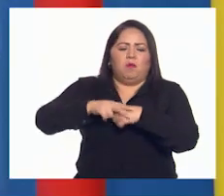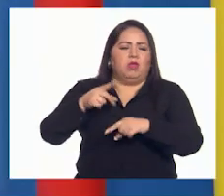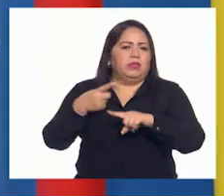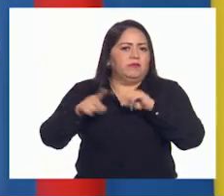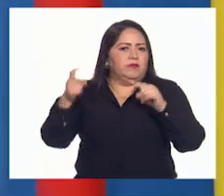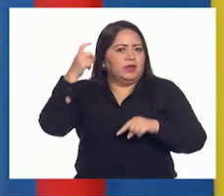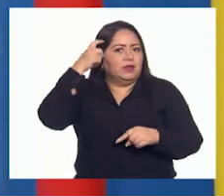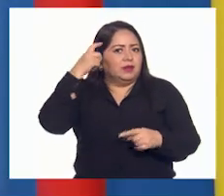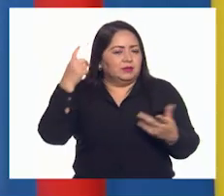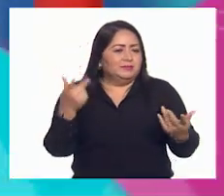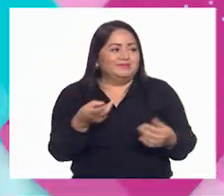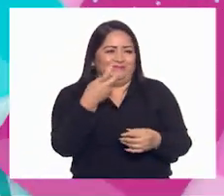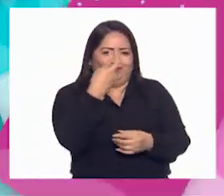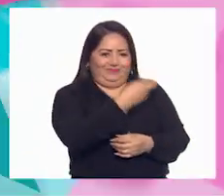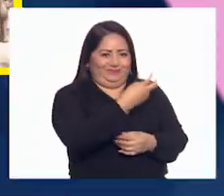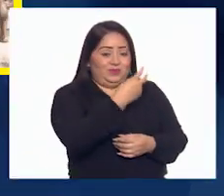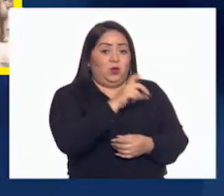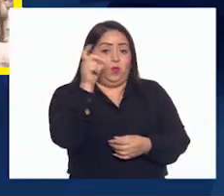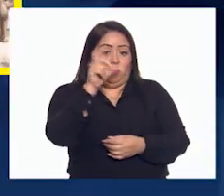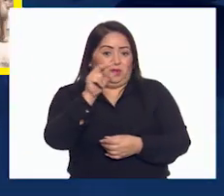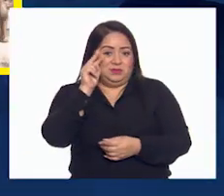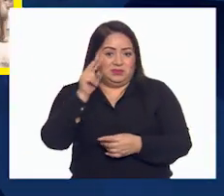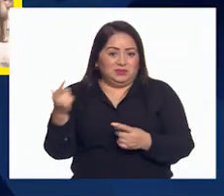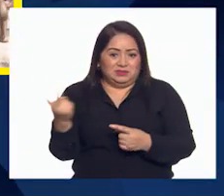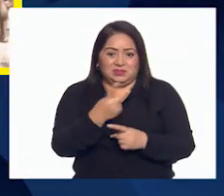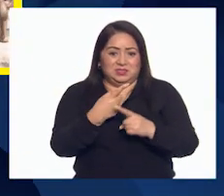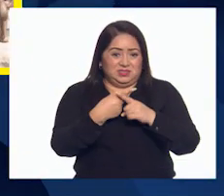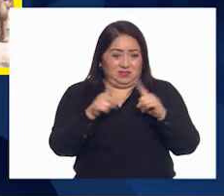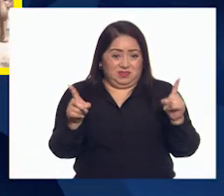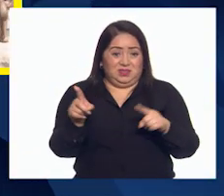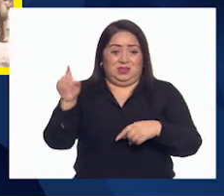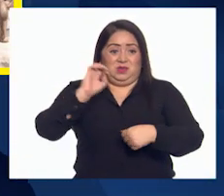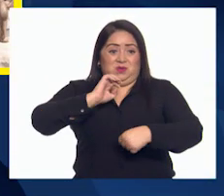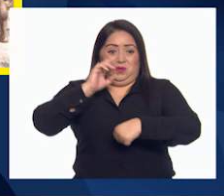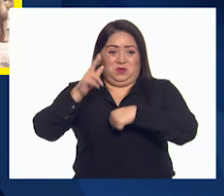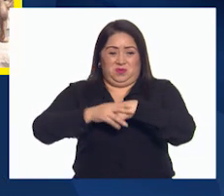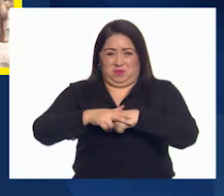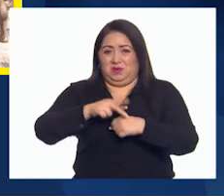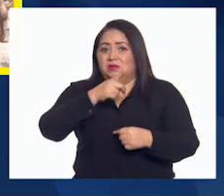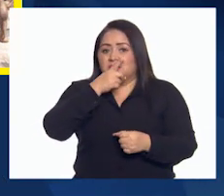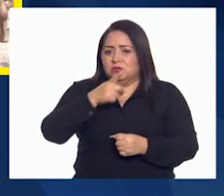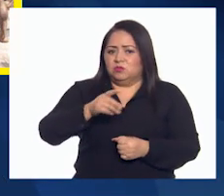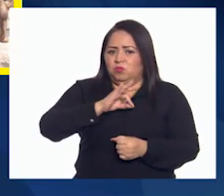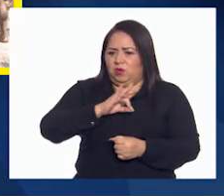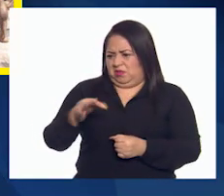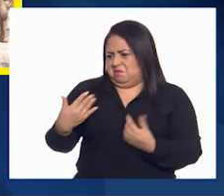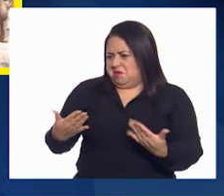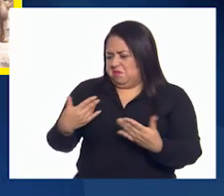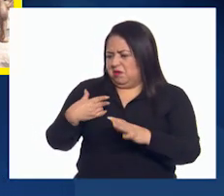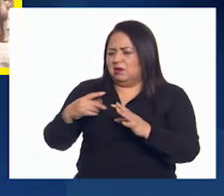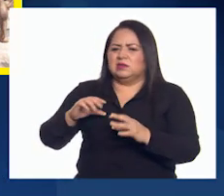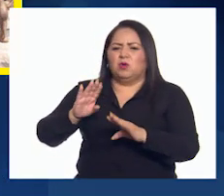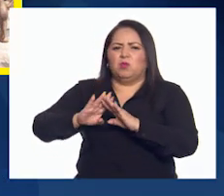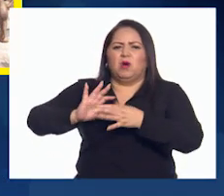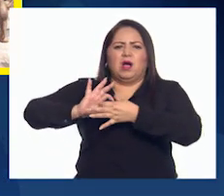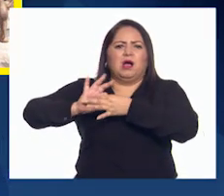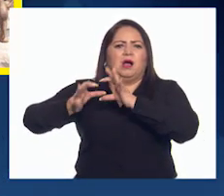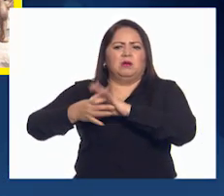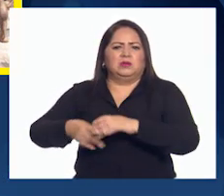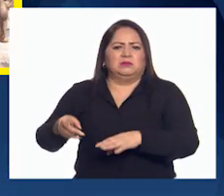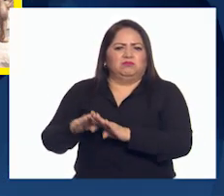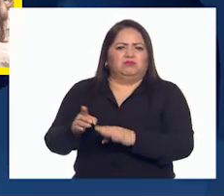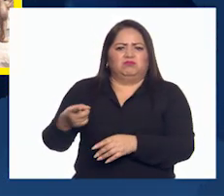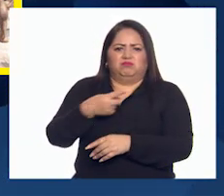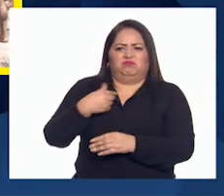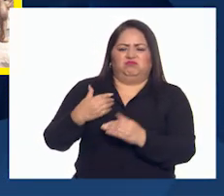europeos. Justamente, Jenny, al ver estas diferencias, los europeos asumieron que podían esclavizar a esta gente por considerarlos